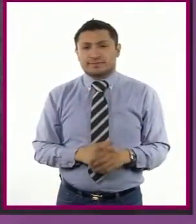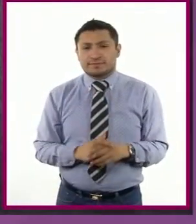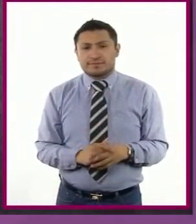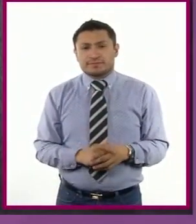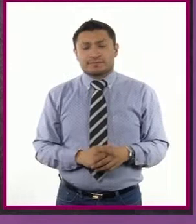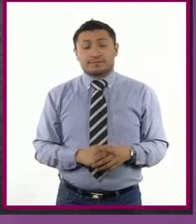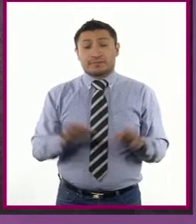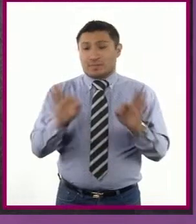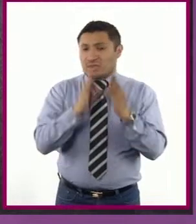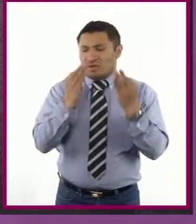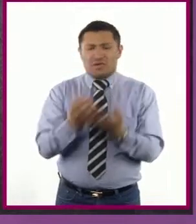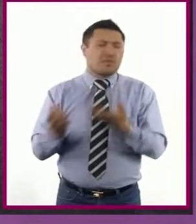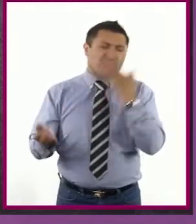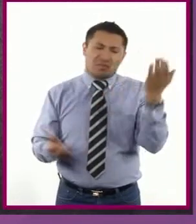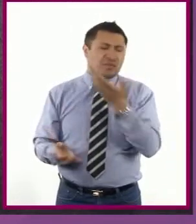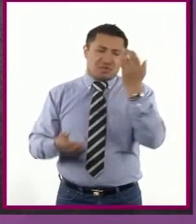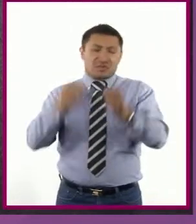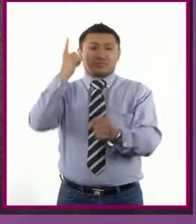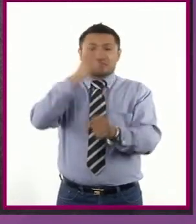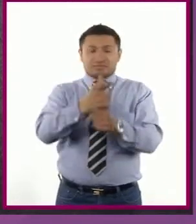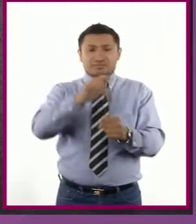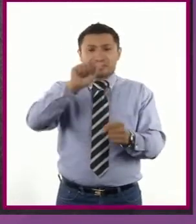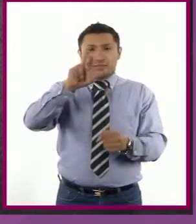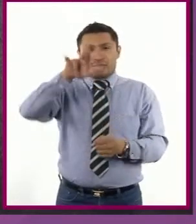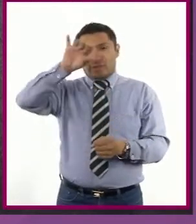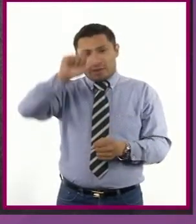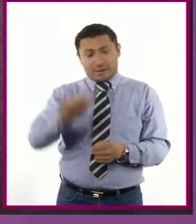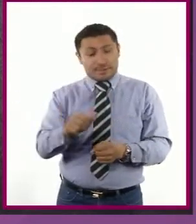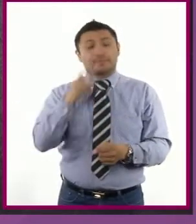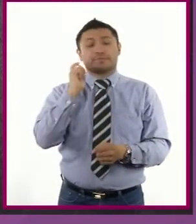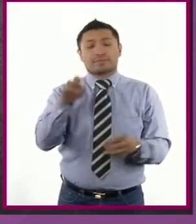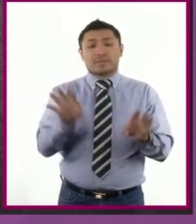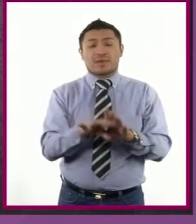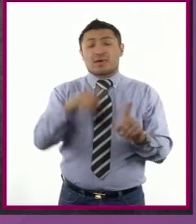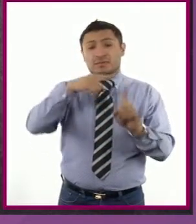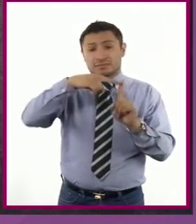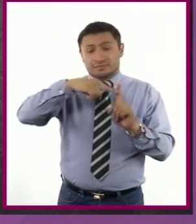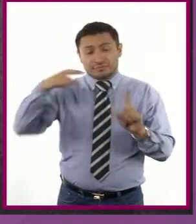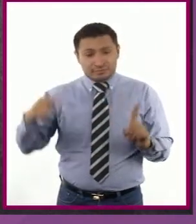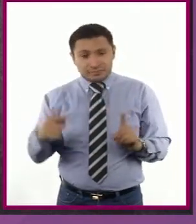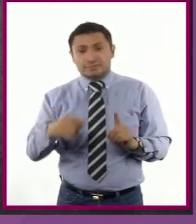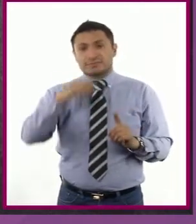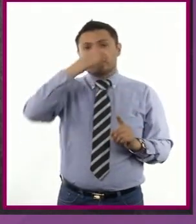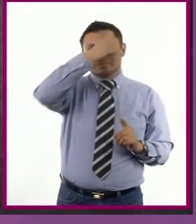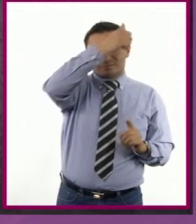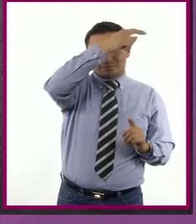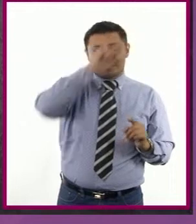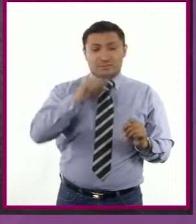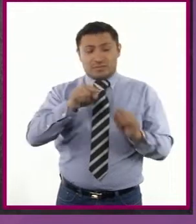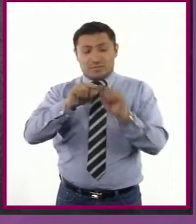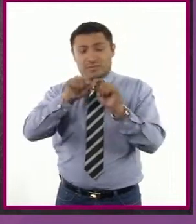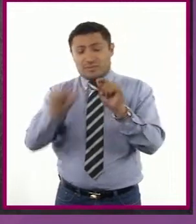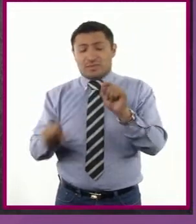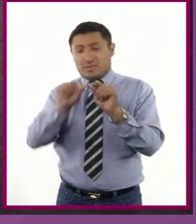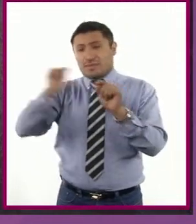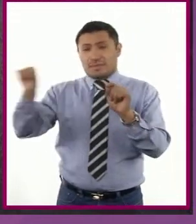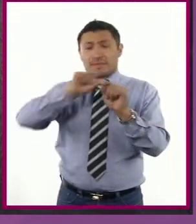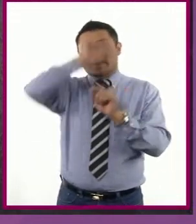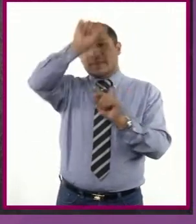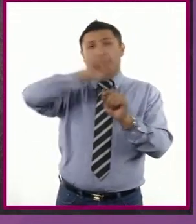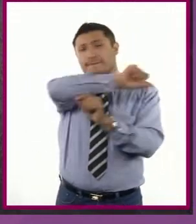El método más común para encontrar el área de un polígono regular es dividirlo a partir de su centro en triángulos.